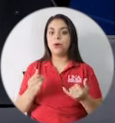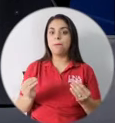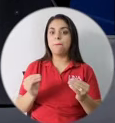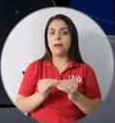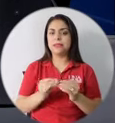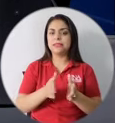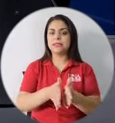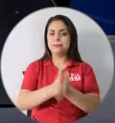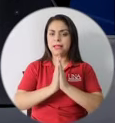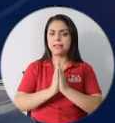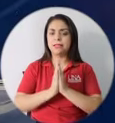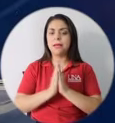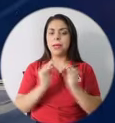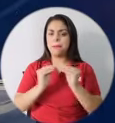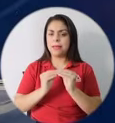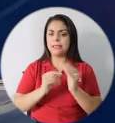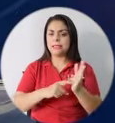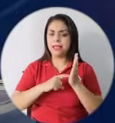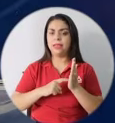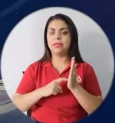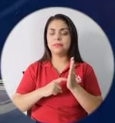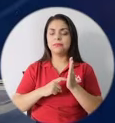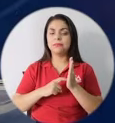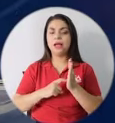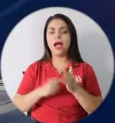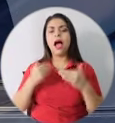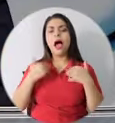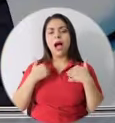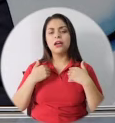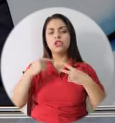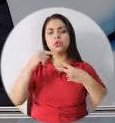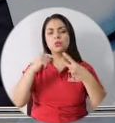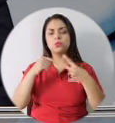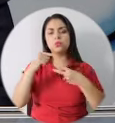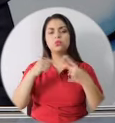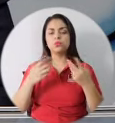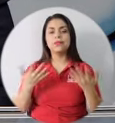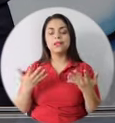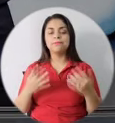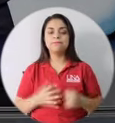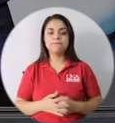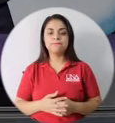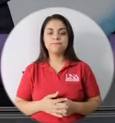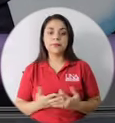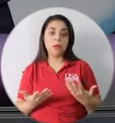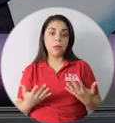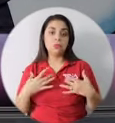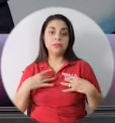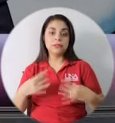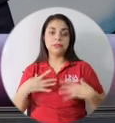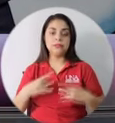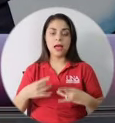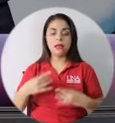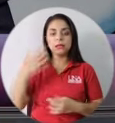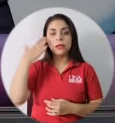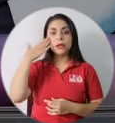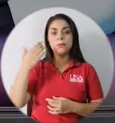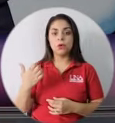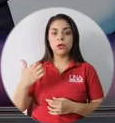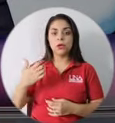demandante, ¿verdad? Más delicado, más exigente, más digamos, exigente. Tiene dos connotaciones, digamos, es muy